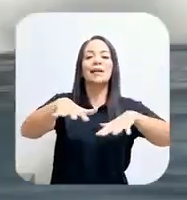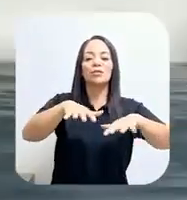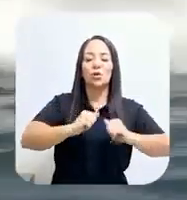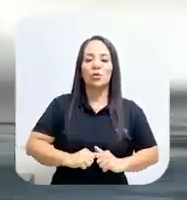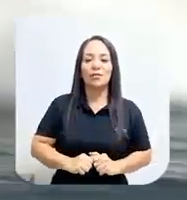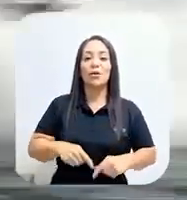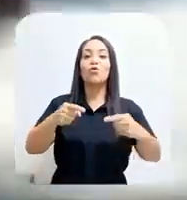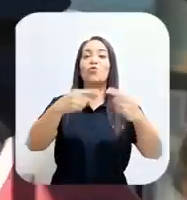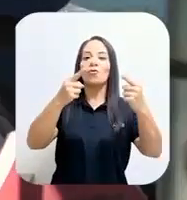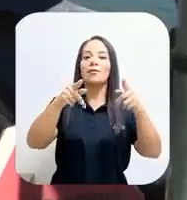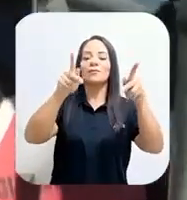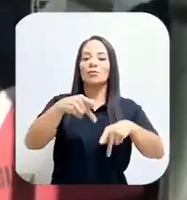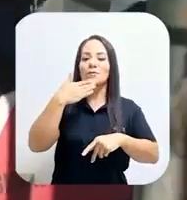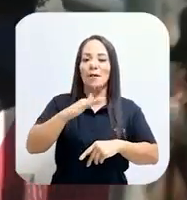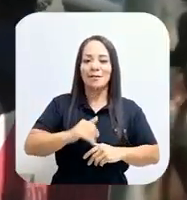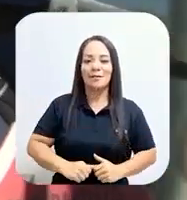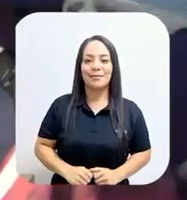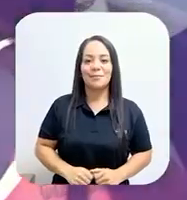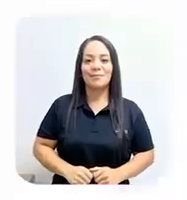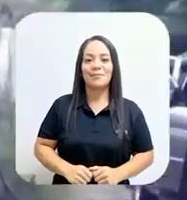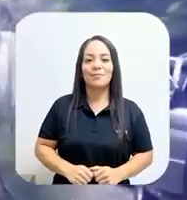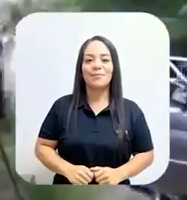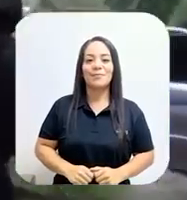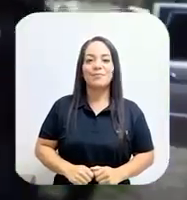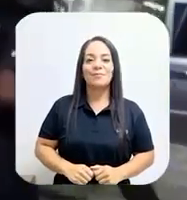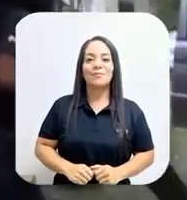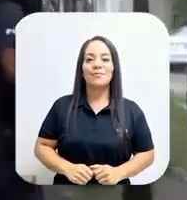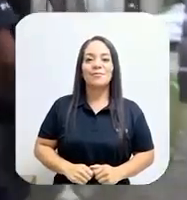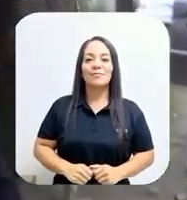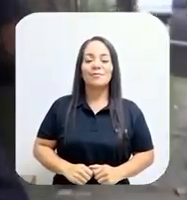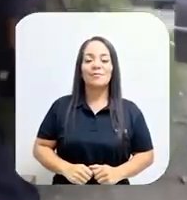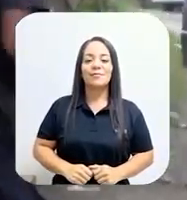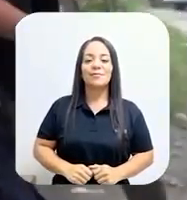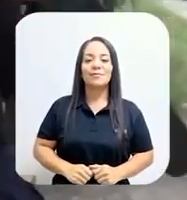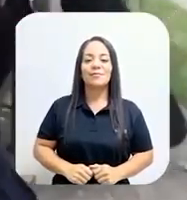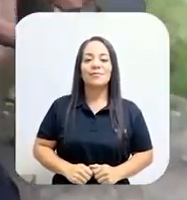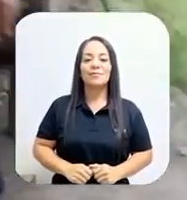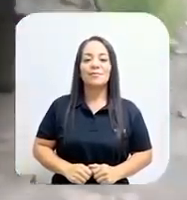valientes acciones contra los delincuentes.